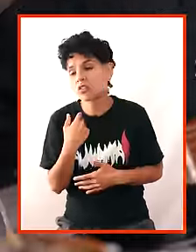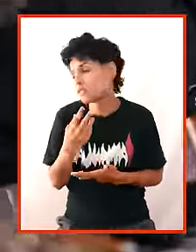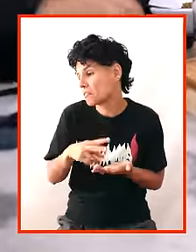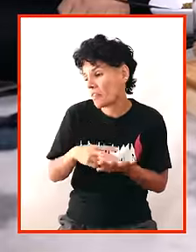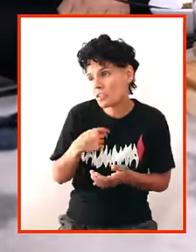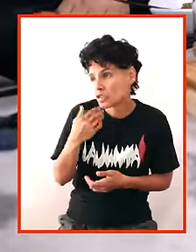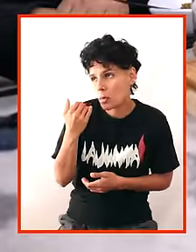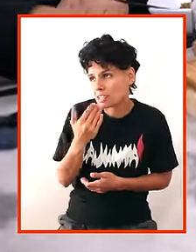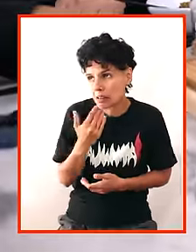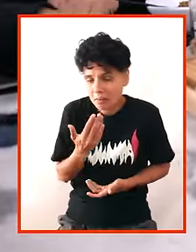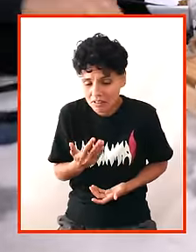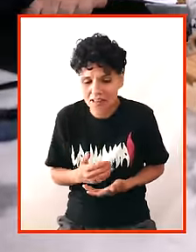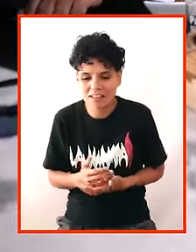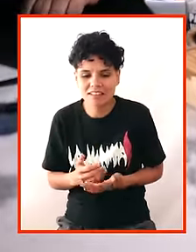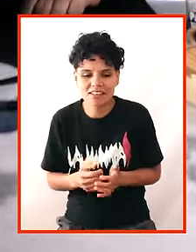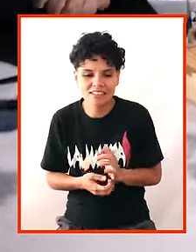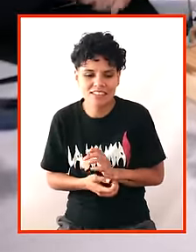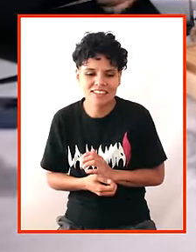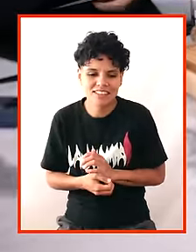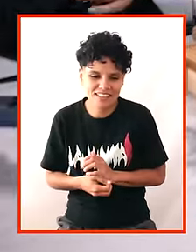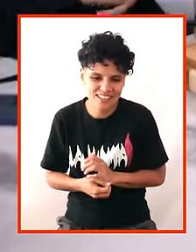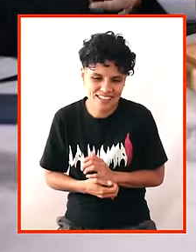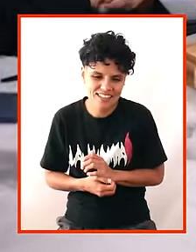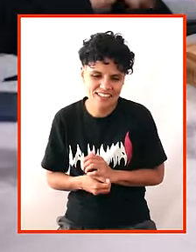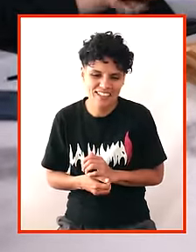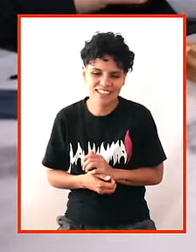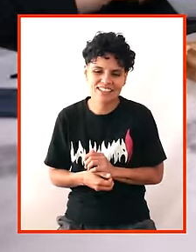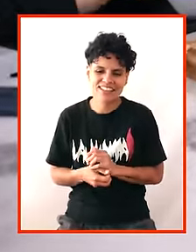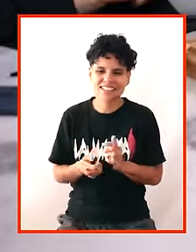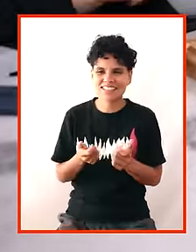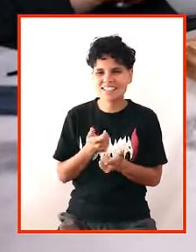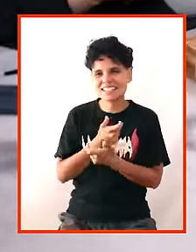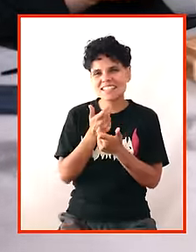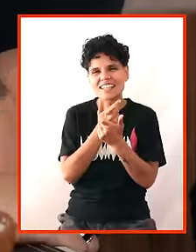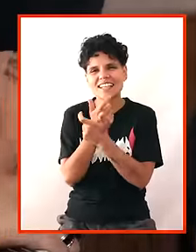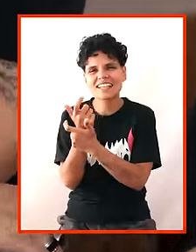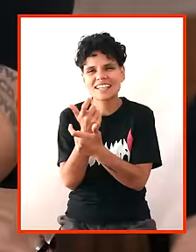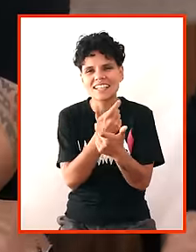hace mucho. Eso me está sacando un pitito.